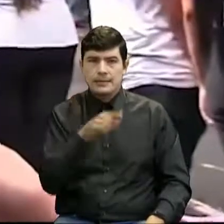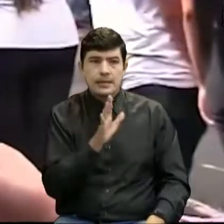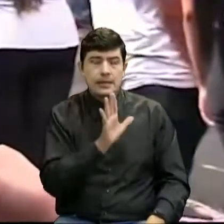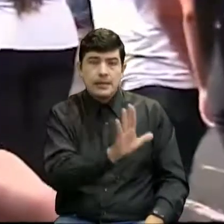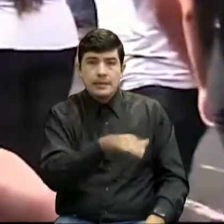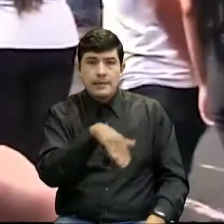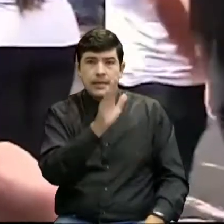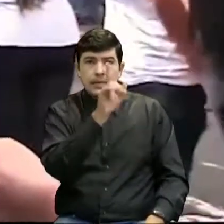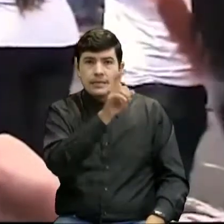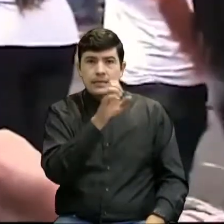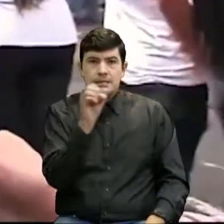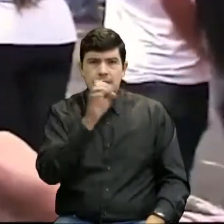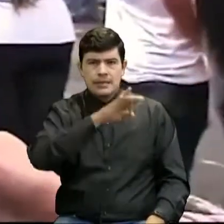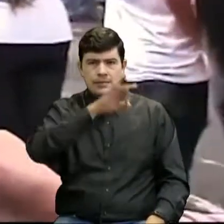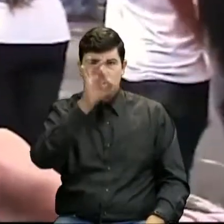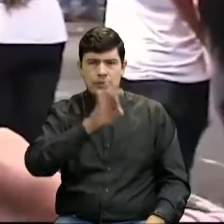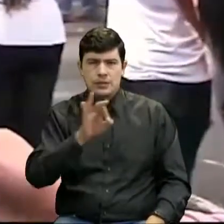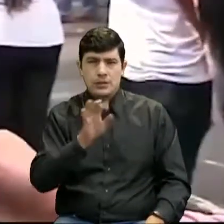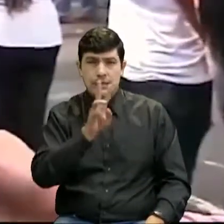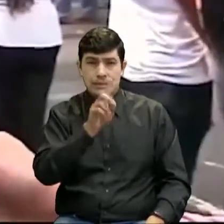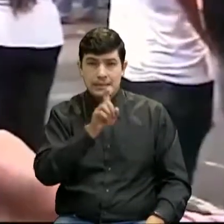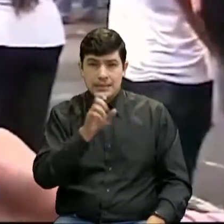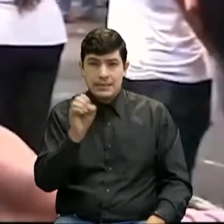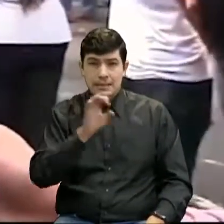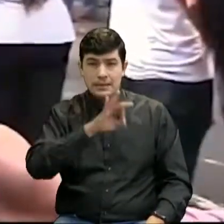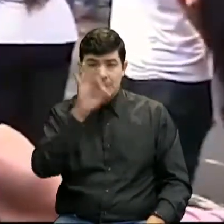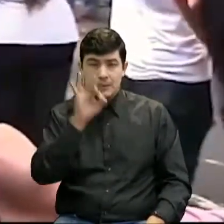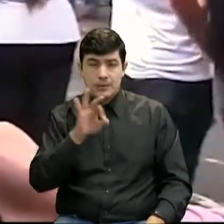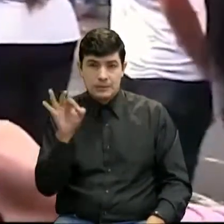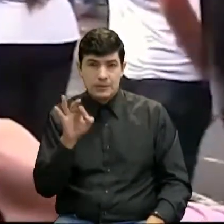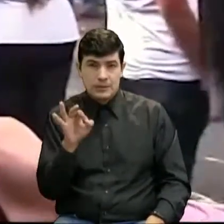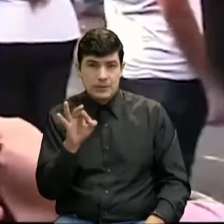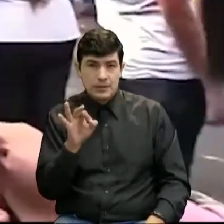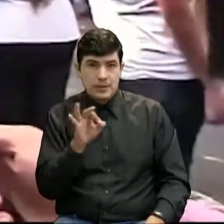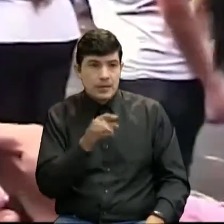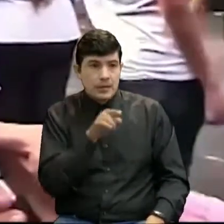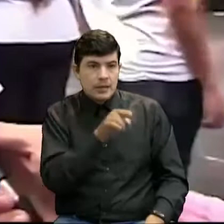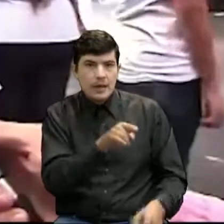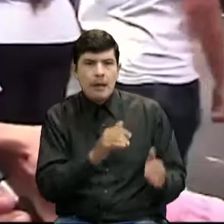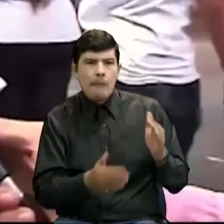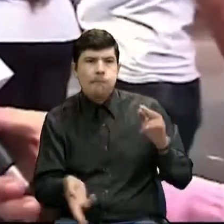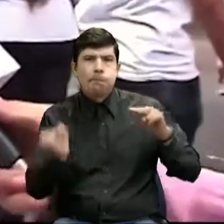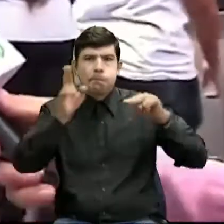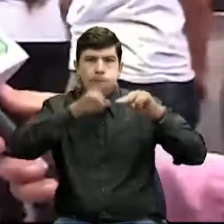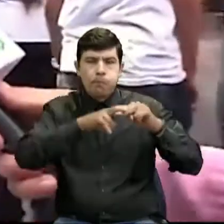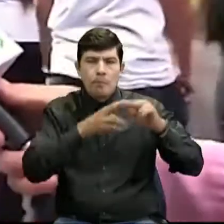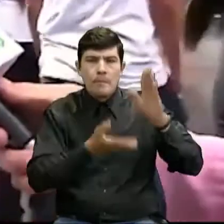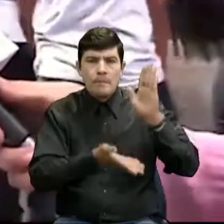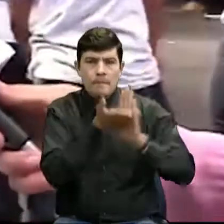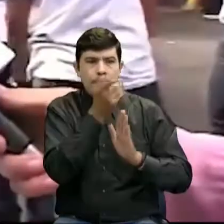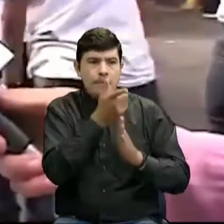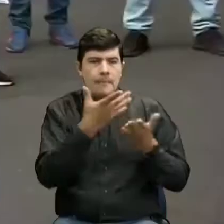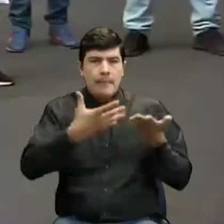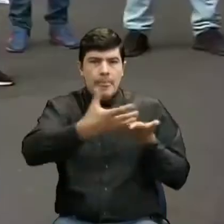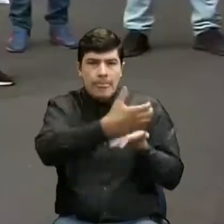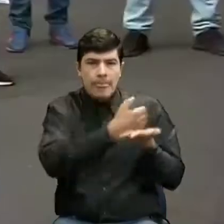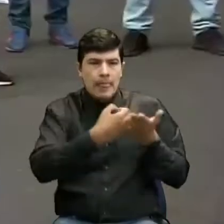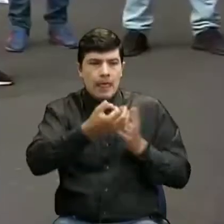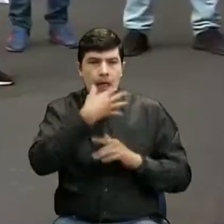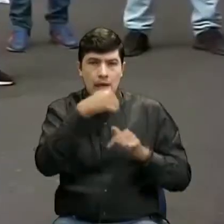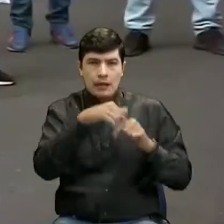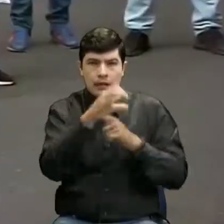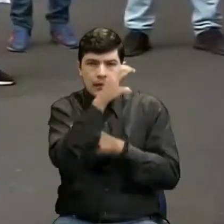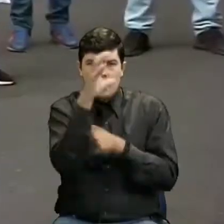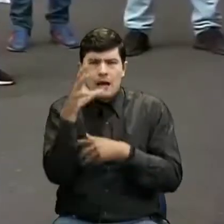60% del más del 8 mil por ciento de elevar el exceso de de récord de los medicamentos en